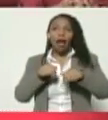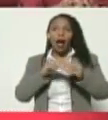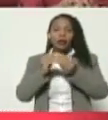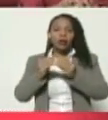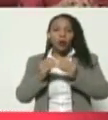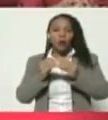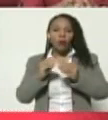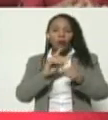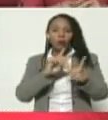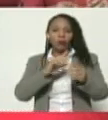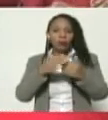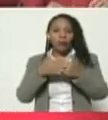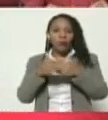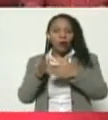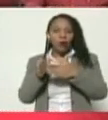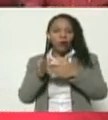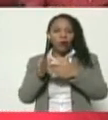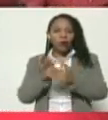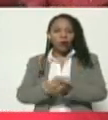ya